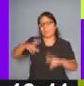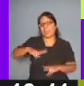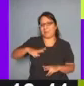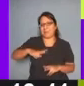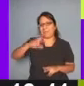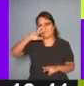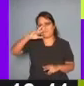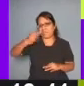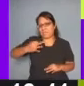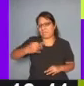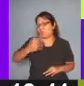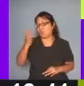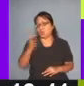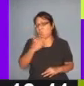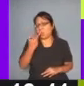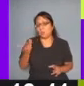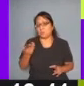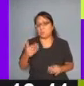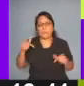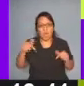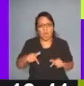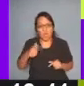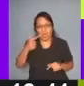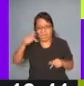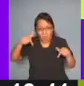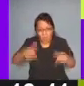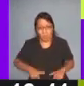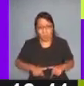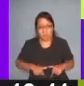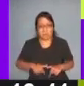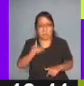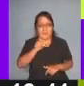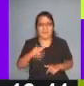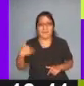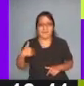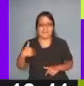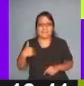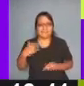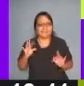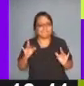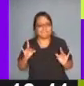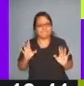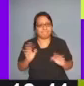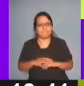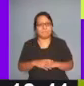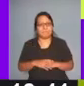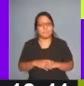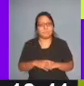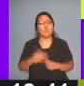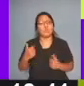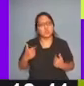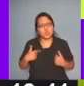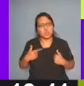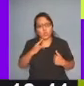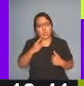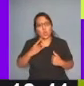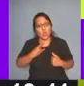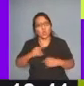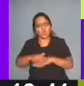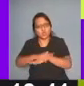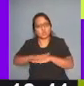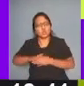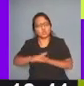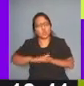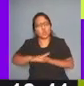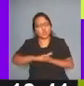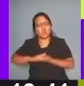tenemos que adaptarnos a la realidad que vivimos hoy y a la prioridad que uno puede dar a sus recursos. Yo me voy a arreglar como pueda, no voy a